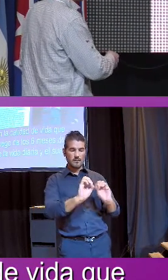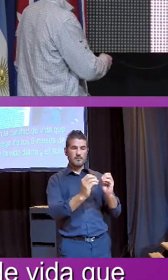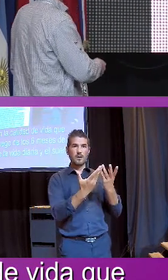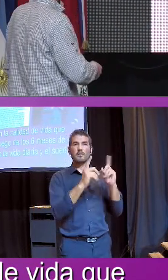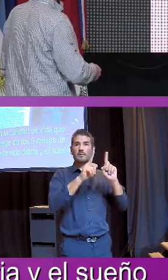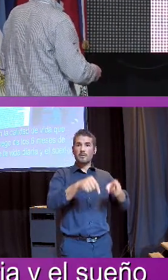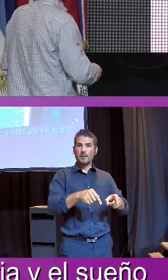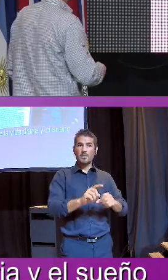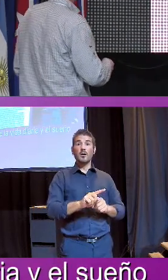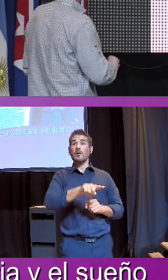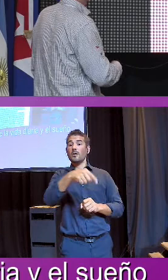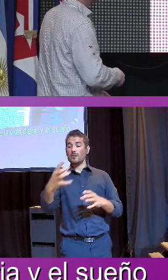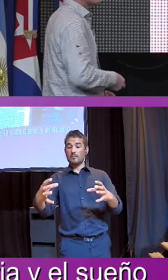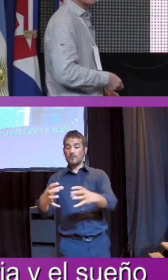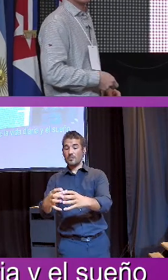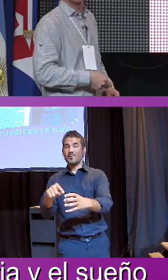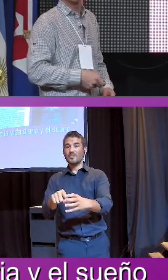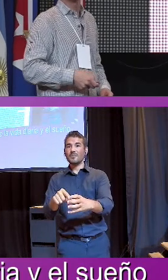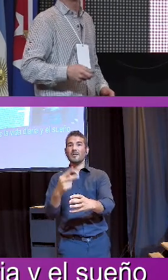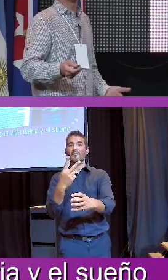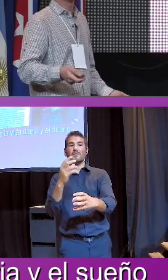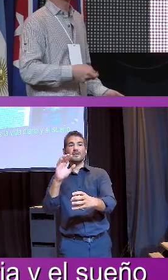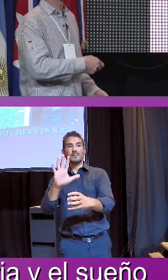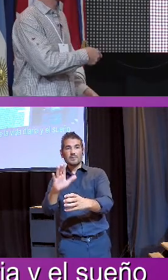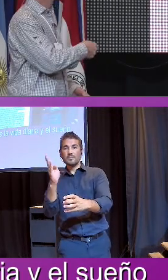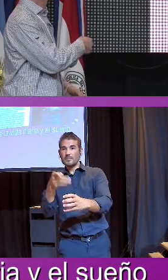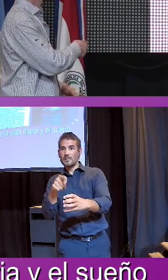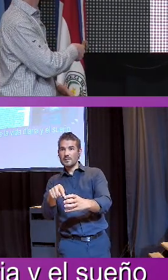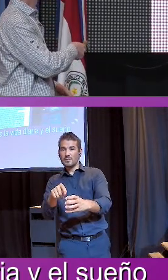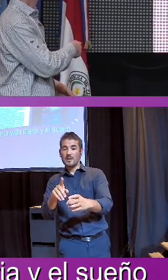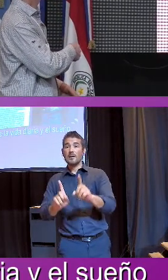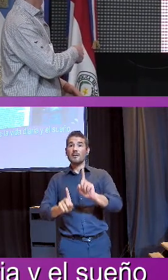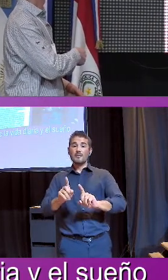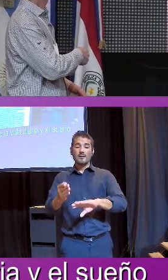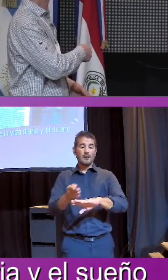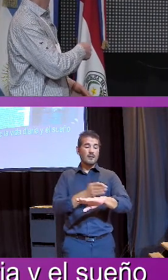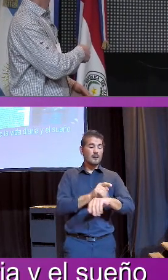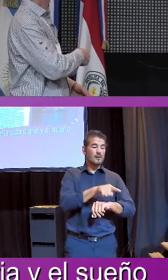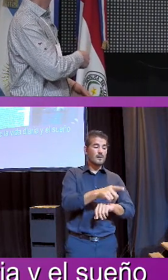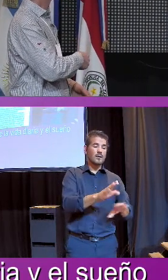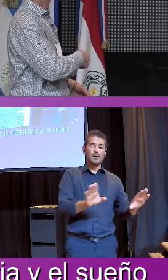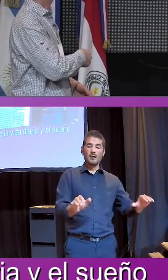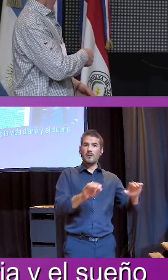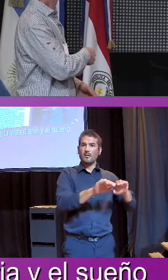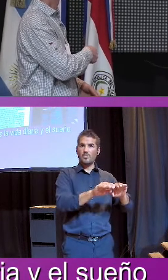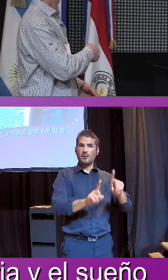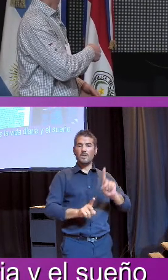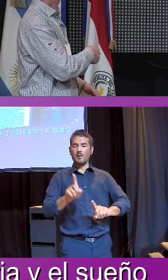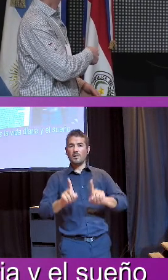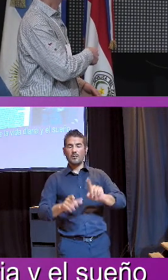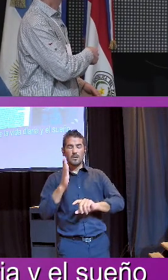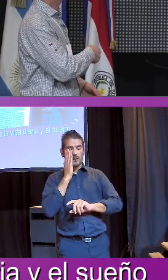Un porcentaje abandonaron el estudio, el 25% describió algún efecto adverso bastante similar al que veníamos diciendo, inquietud, somnolencia,